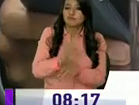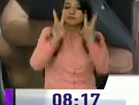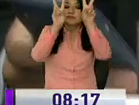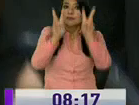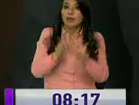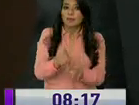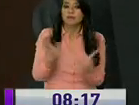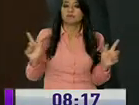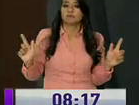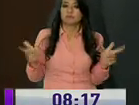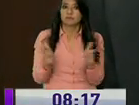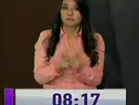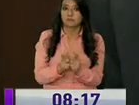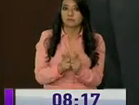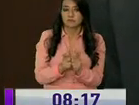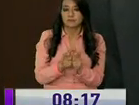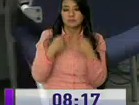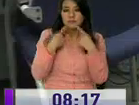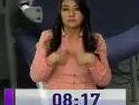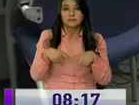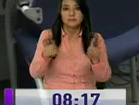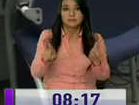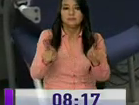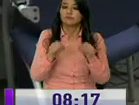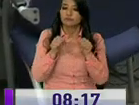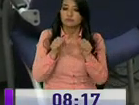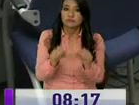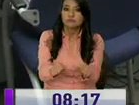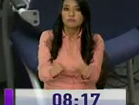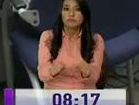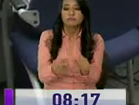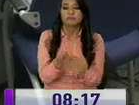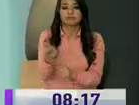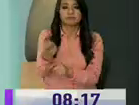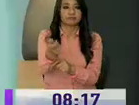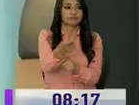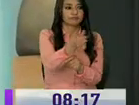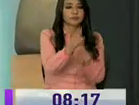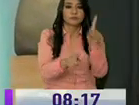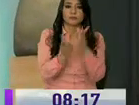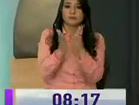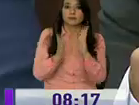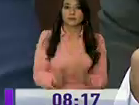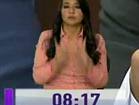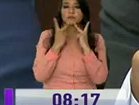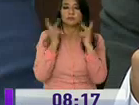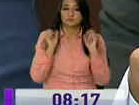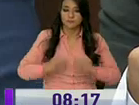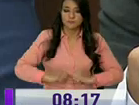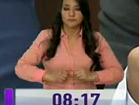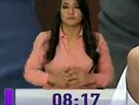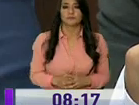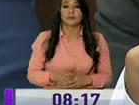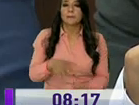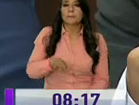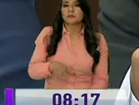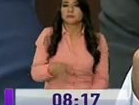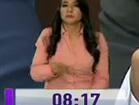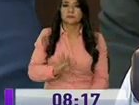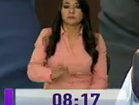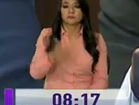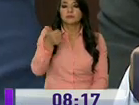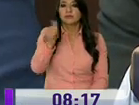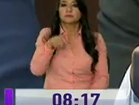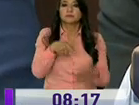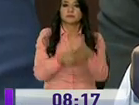de la optimización, se anunció que se continuará con la desvinculación de servidores públicos. Serán cerca de